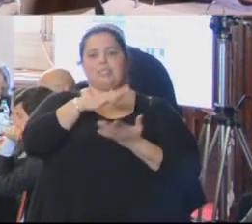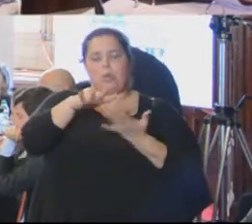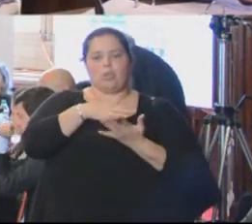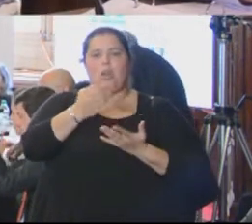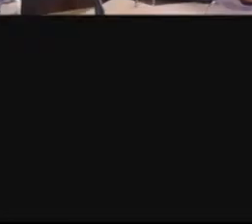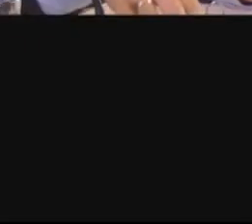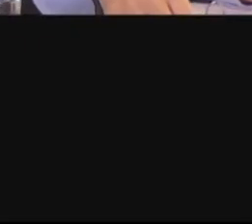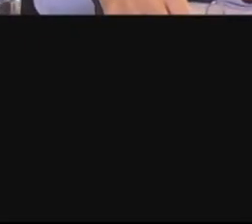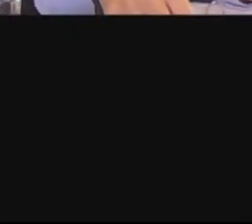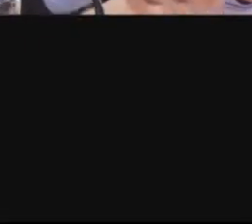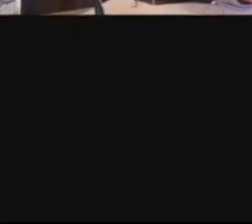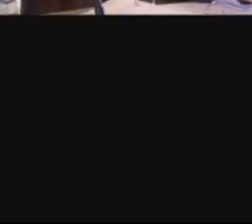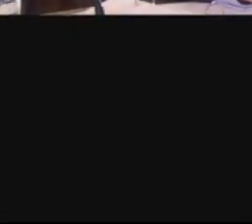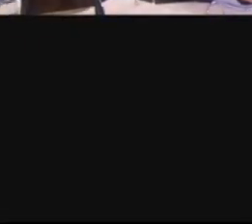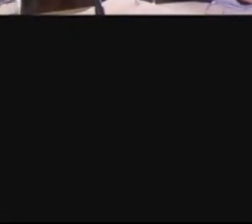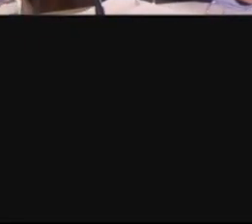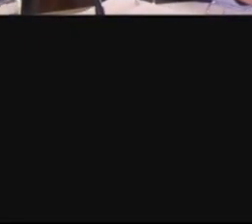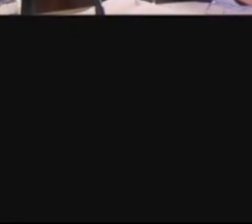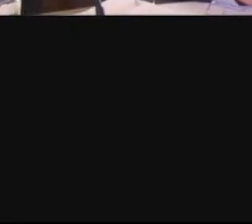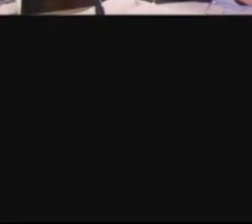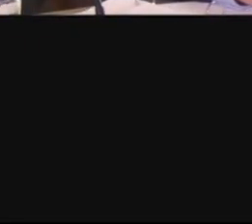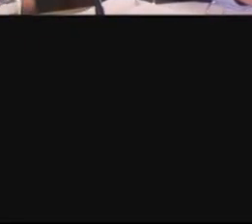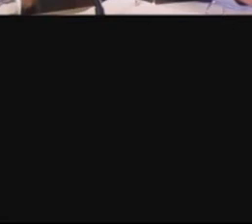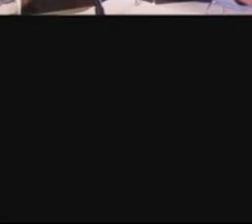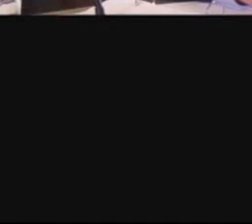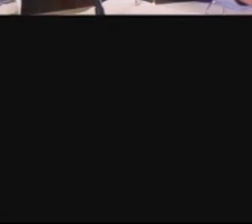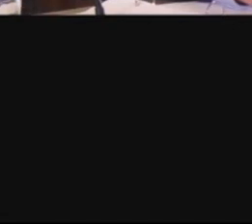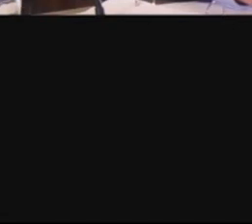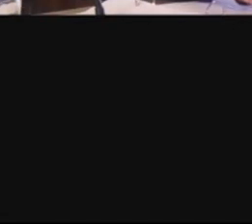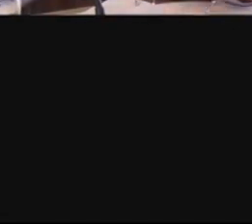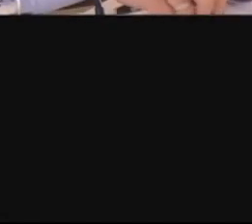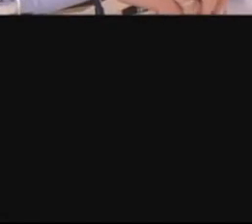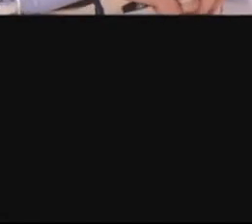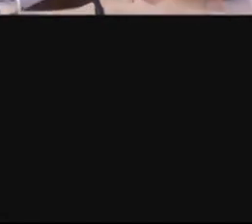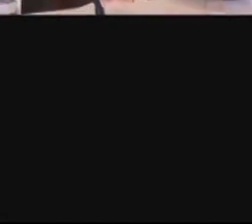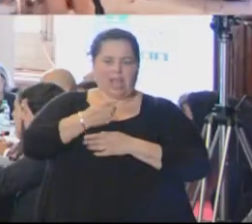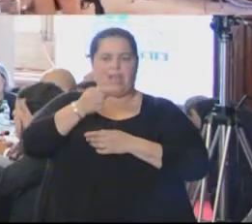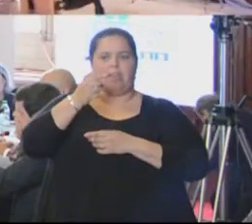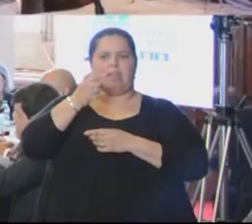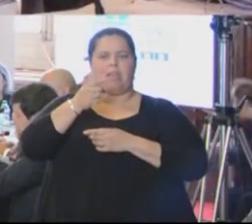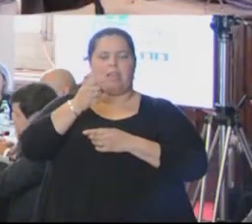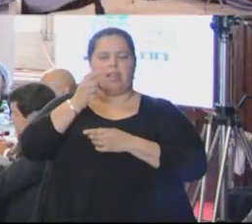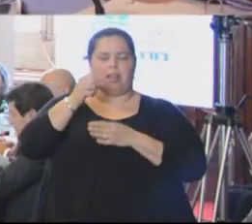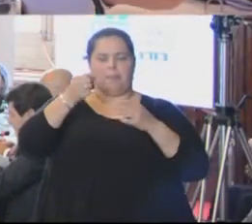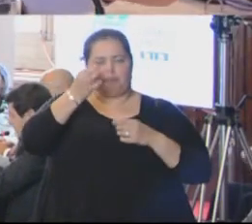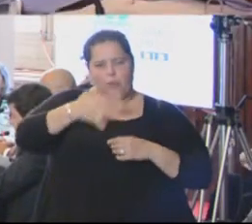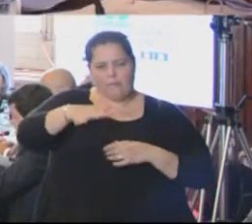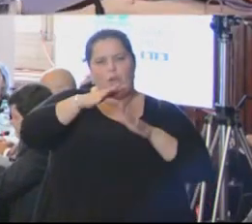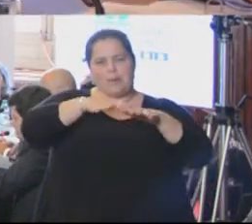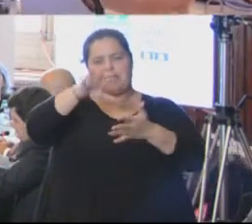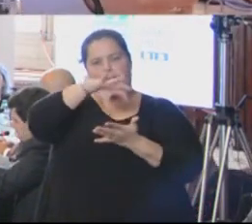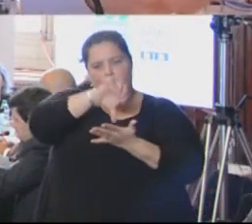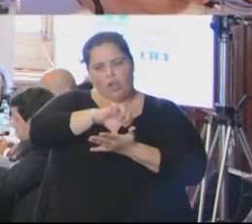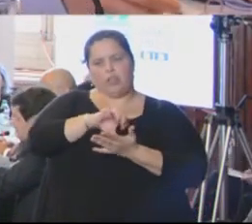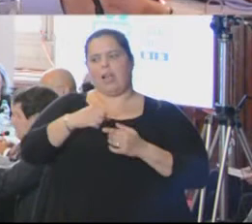las que se incluyen a la Defensoría del Pueblo, Marcha Patriótica, Cumbre Agraria, Somos Defensores y la Oficina del Alto Comisionado de Naciones